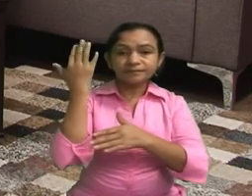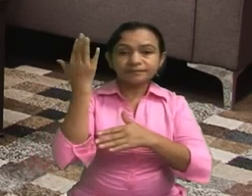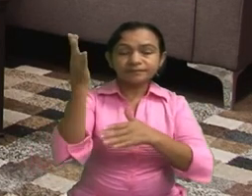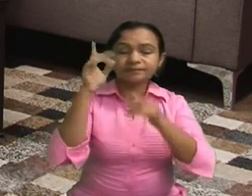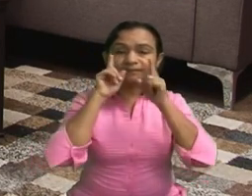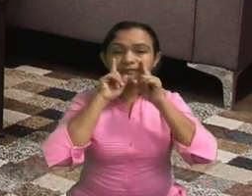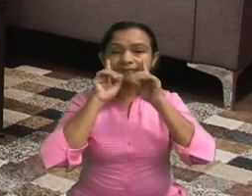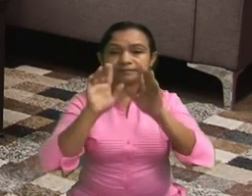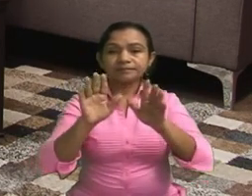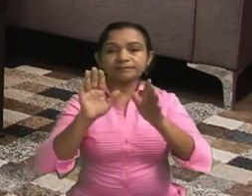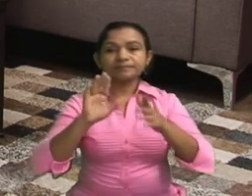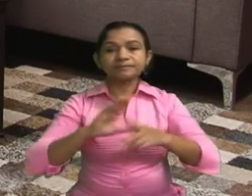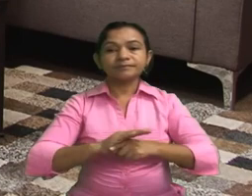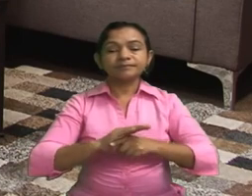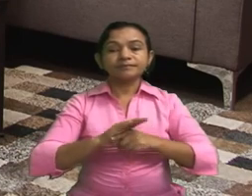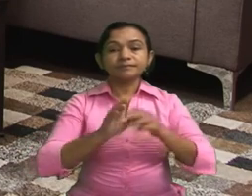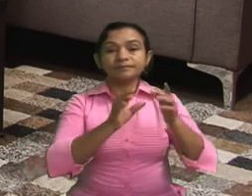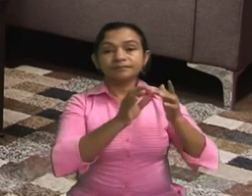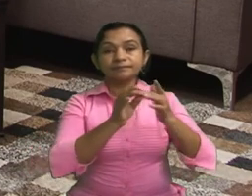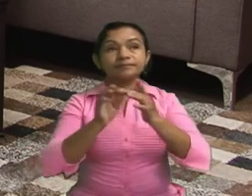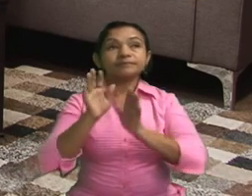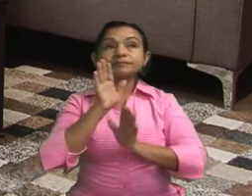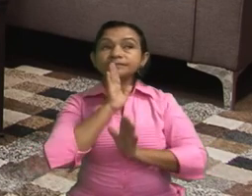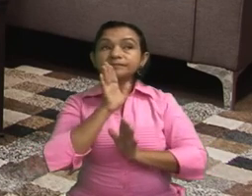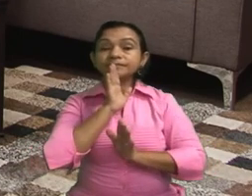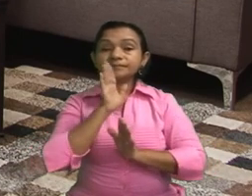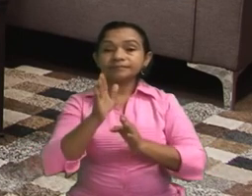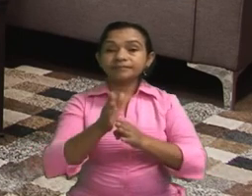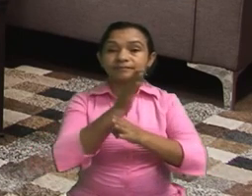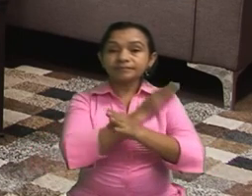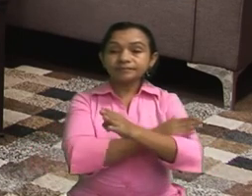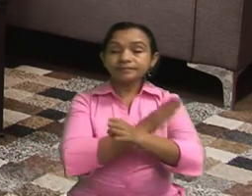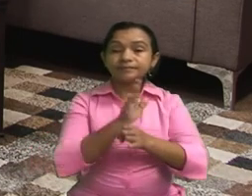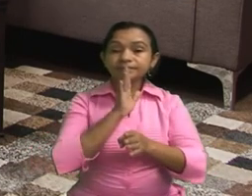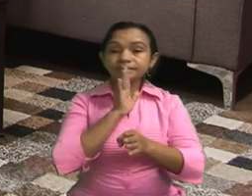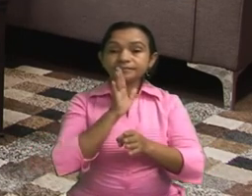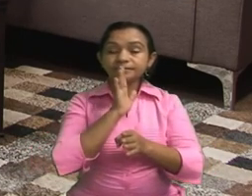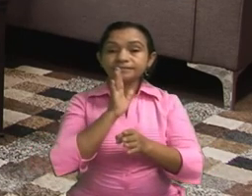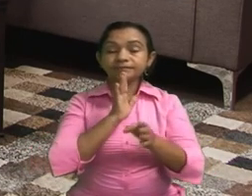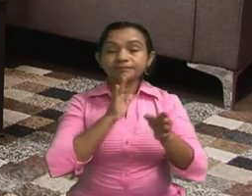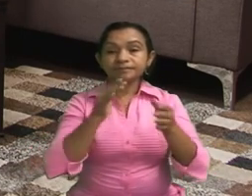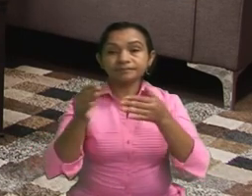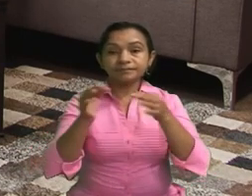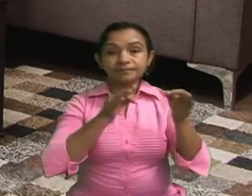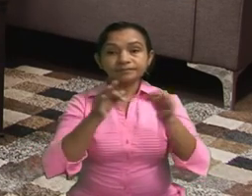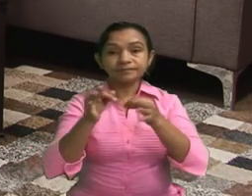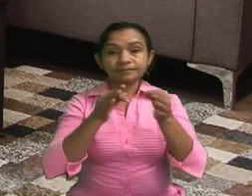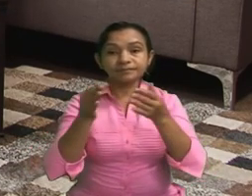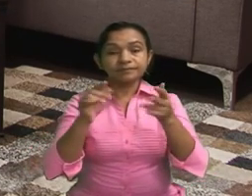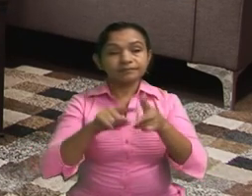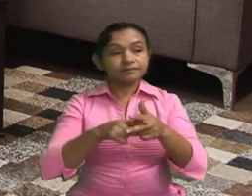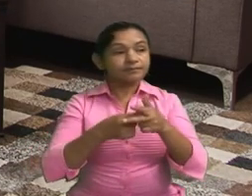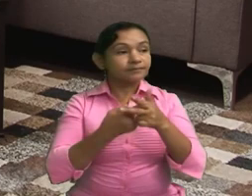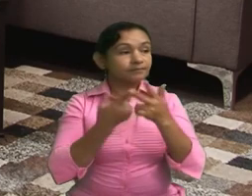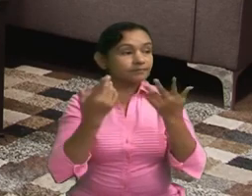compañera? Sí, bueno, específicamente, ¿verdad? Y como veníamos conversando al inicio,